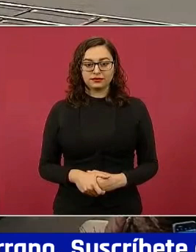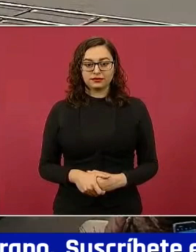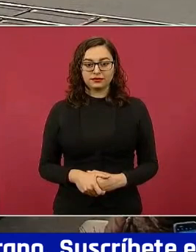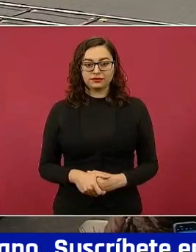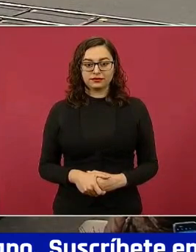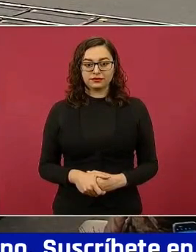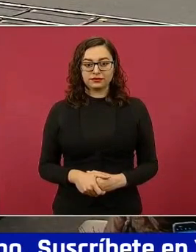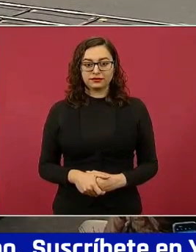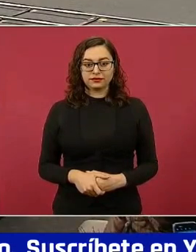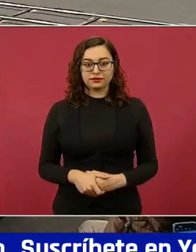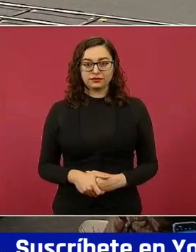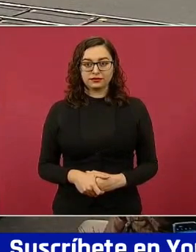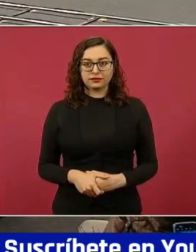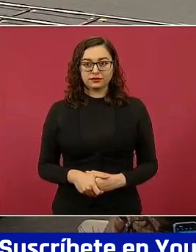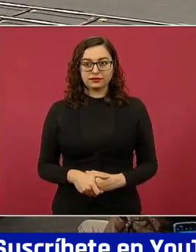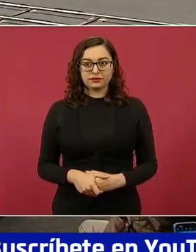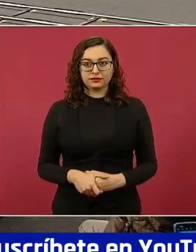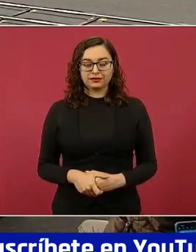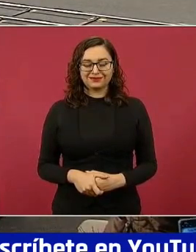recognize that in